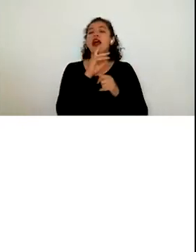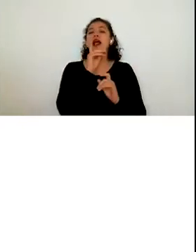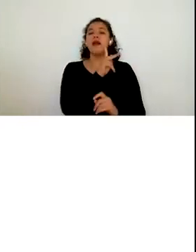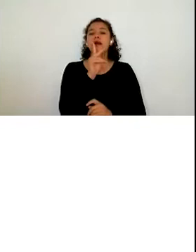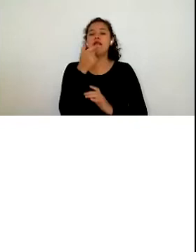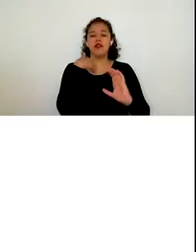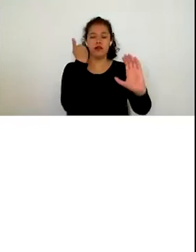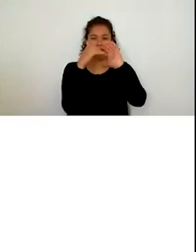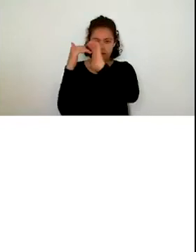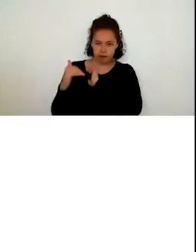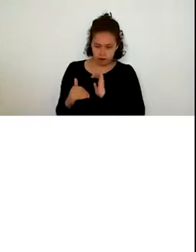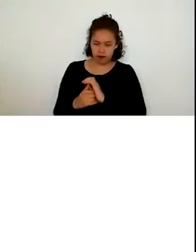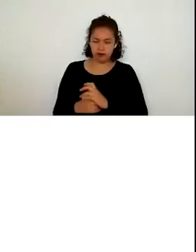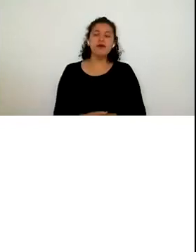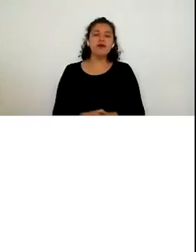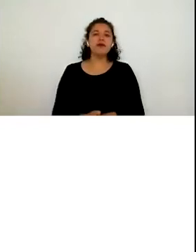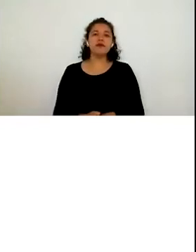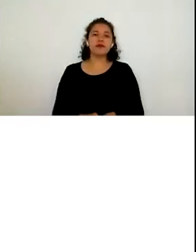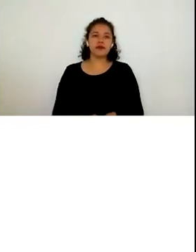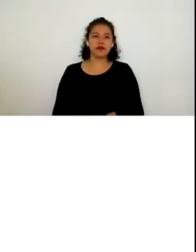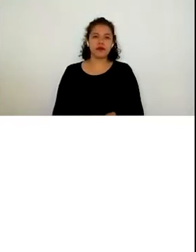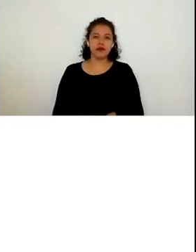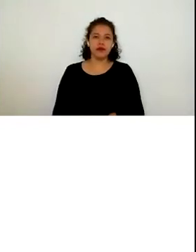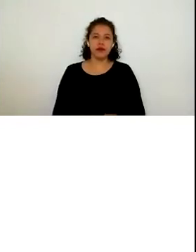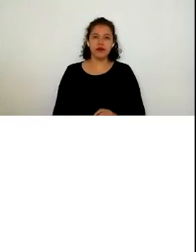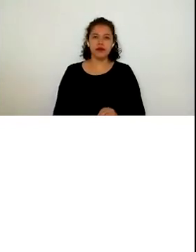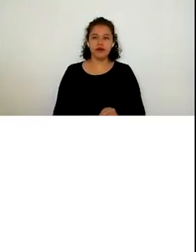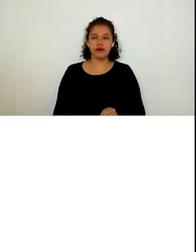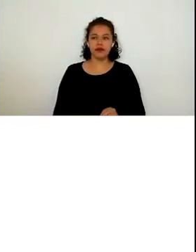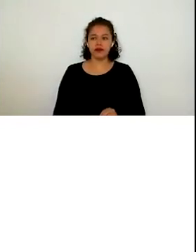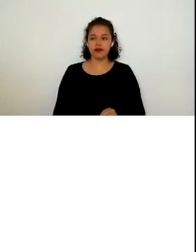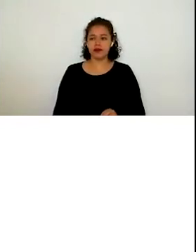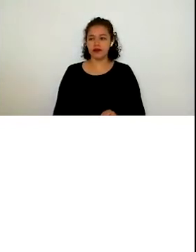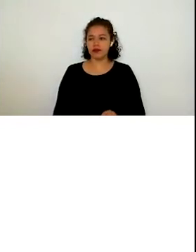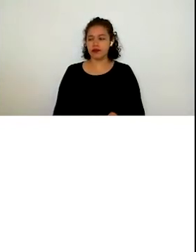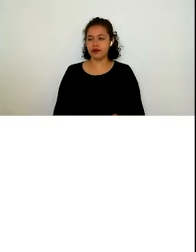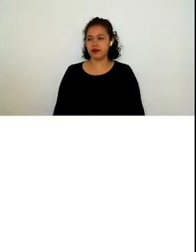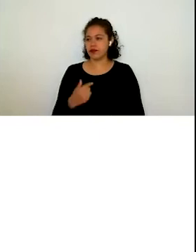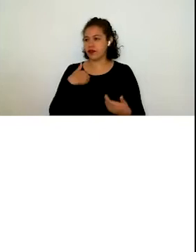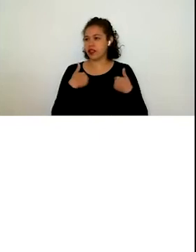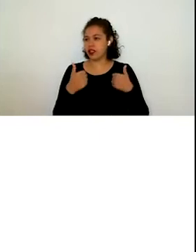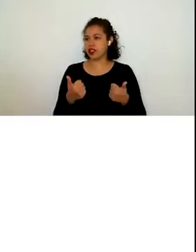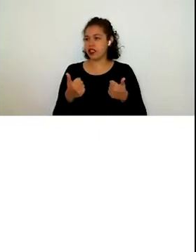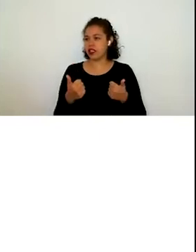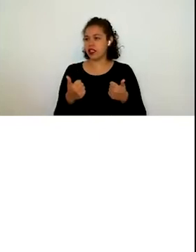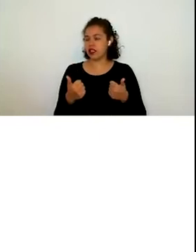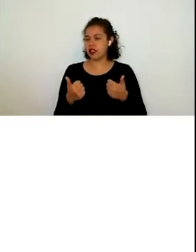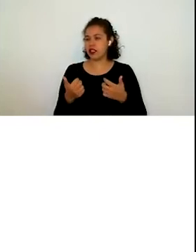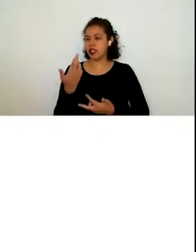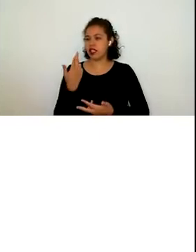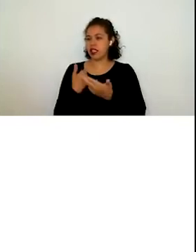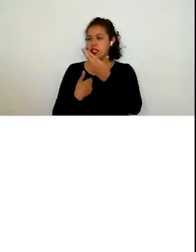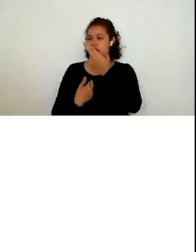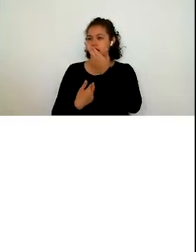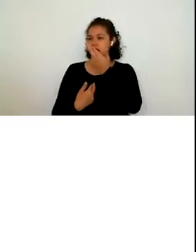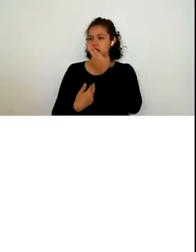llegar. Y bueno, no sé, por lo que entiendo, como que se quiere regresar a la plantilla